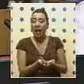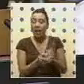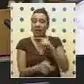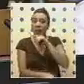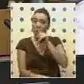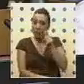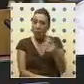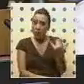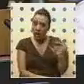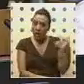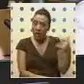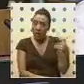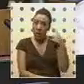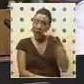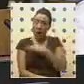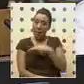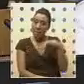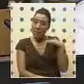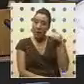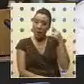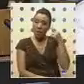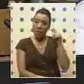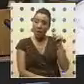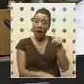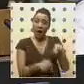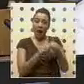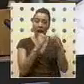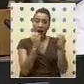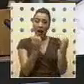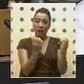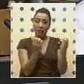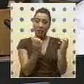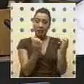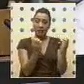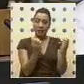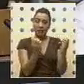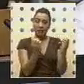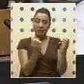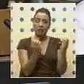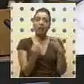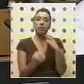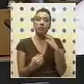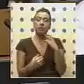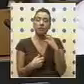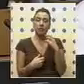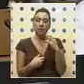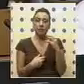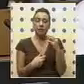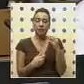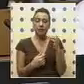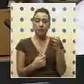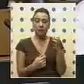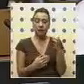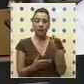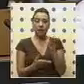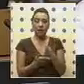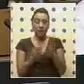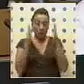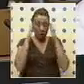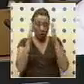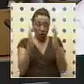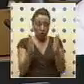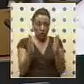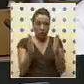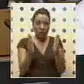Esa pregunta es importante tanto para el ministro como para esta corporación, porque debemos